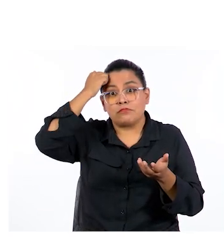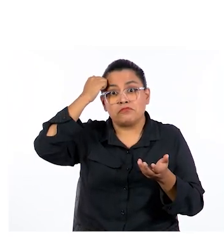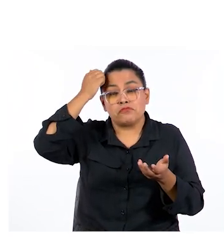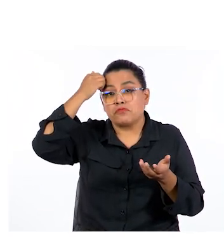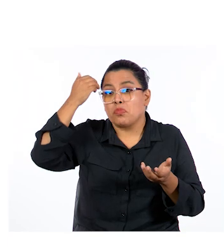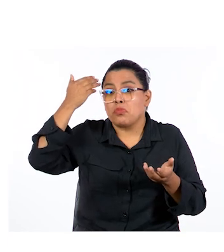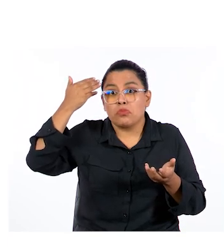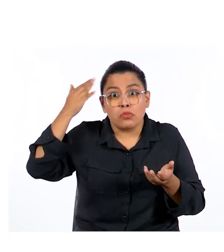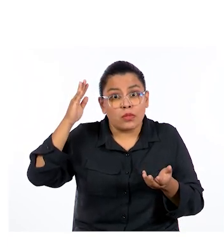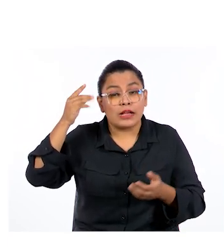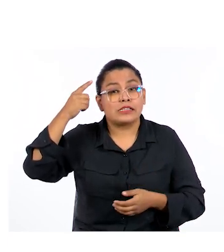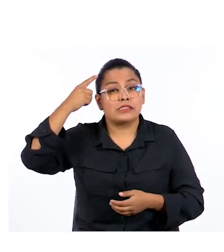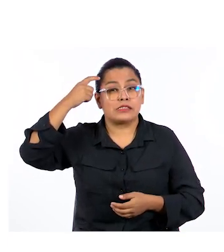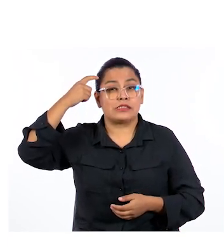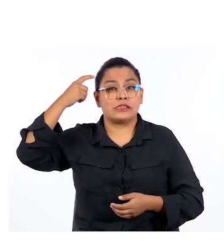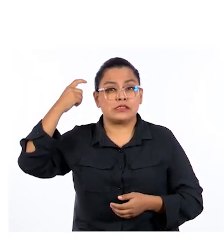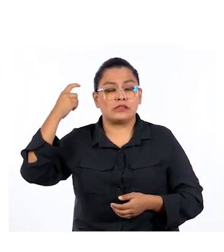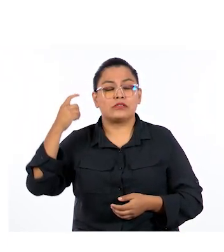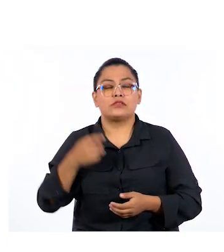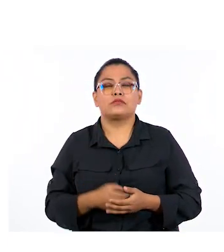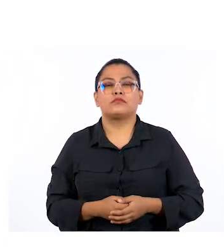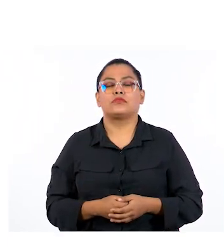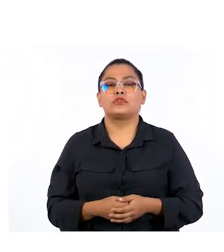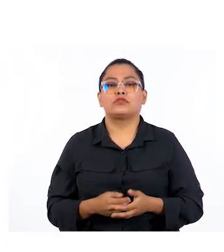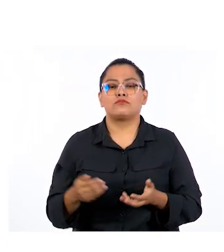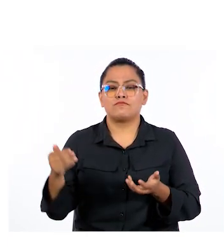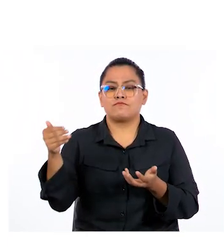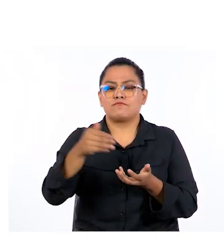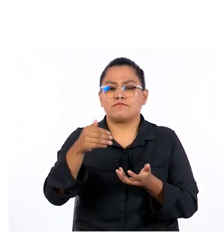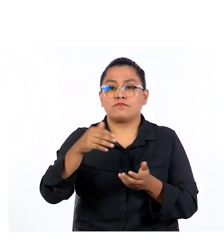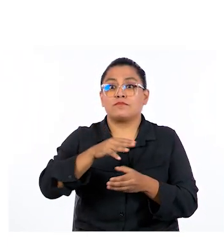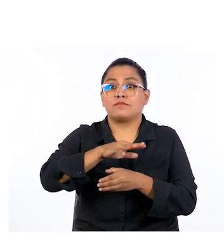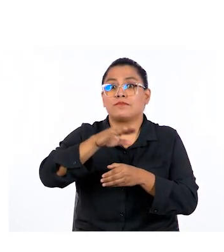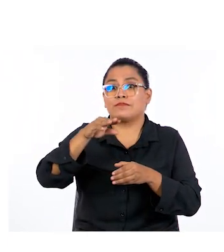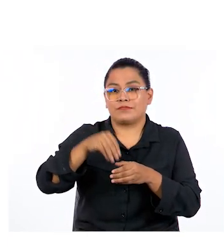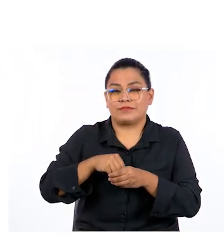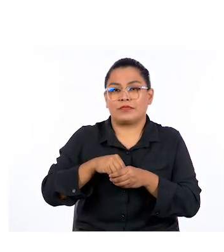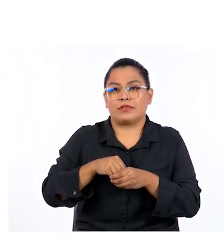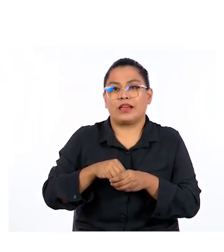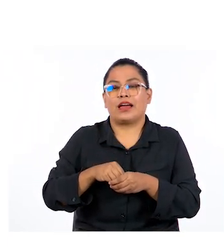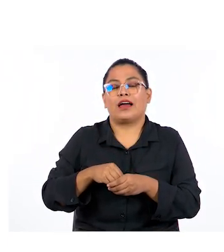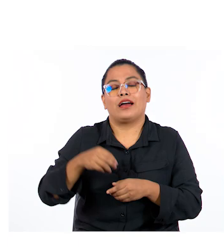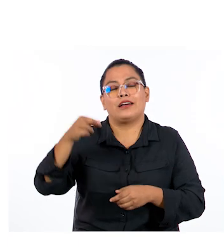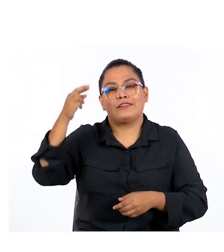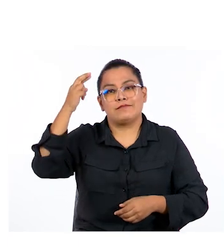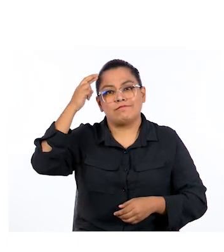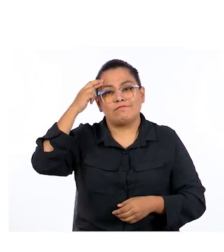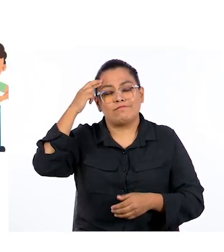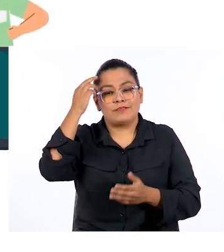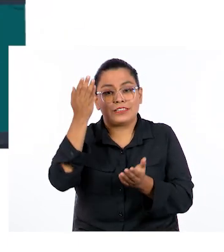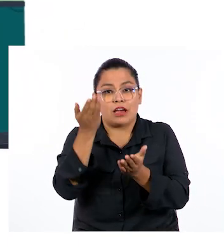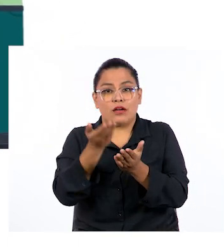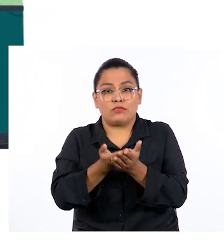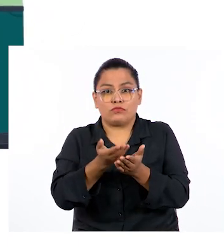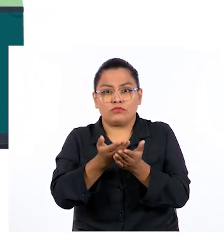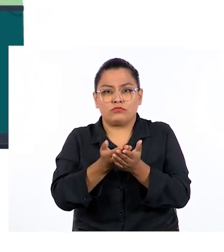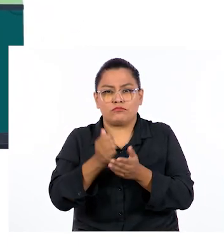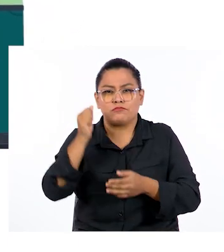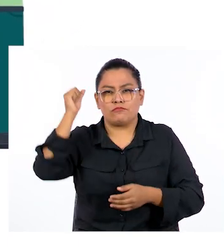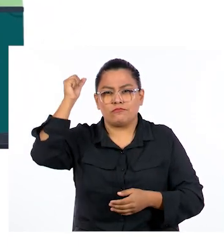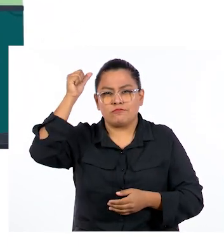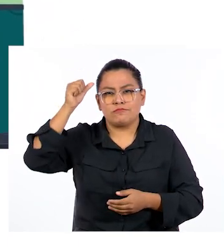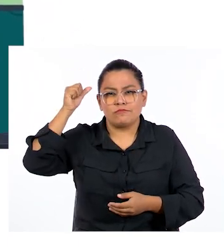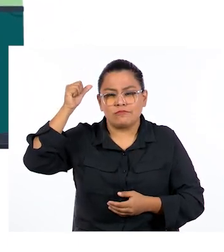la misión de formar ciudadanos íntegros. Es por eso que en la propuesta como resultado del análisis se han definido